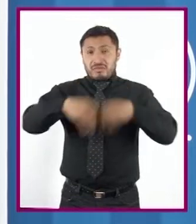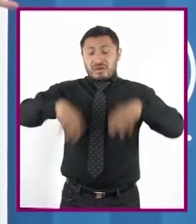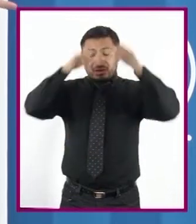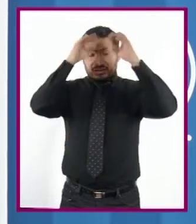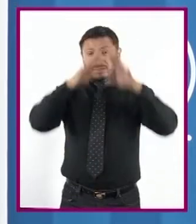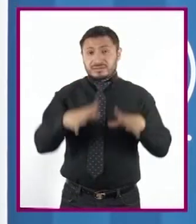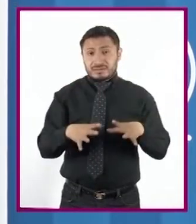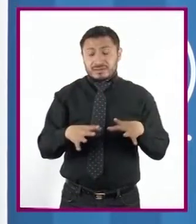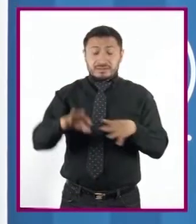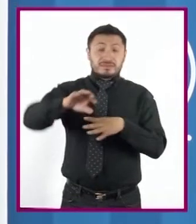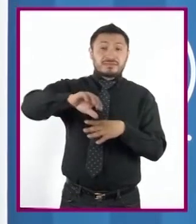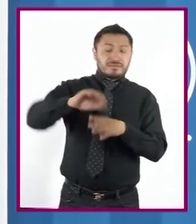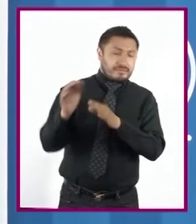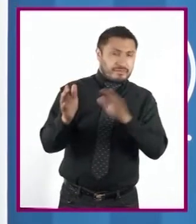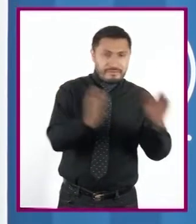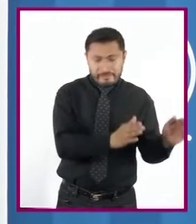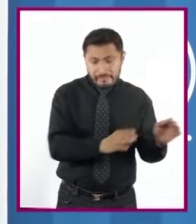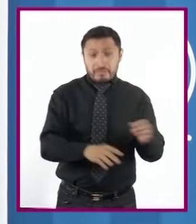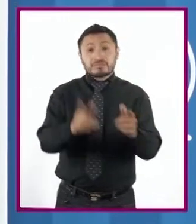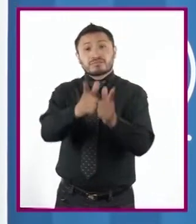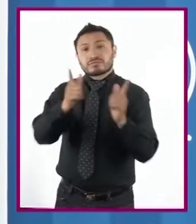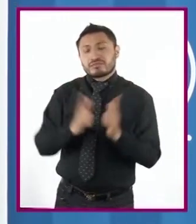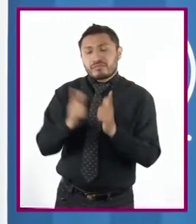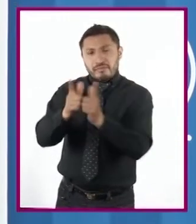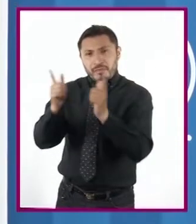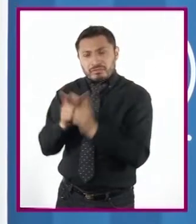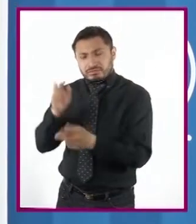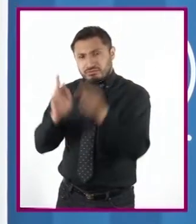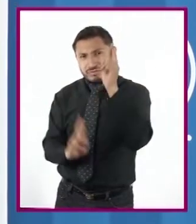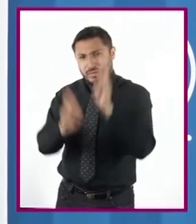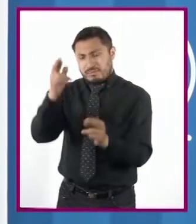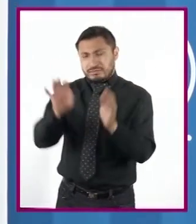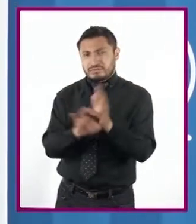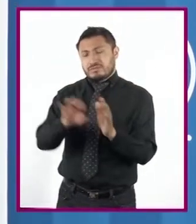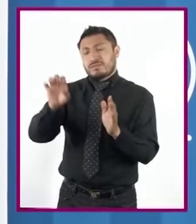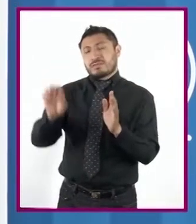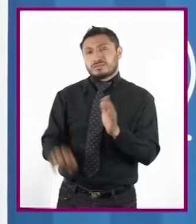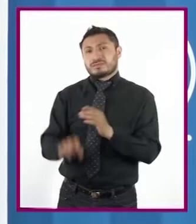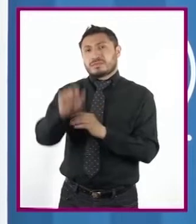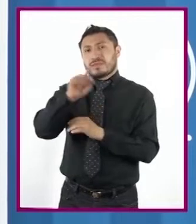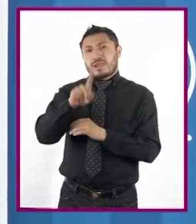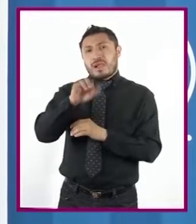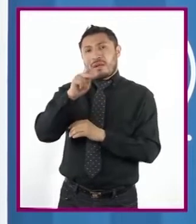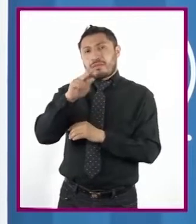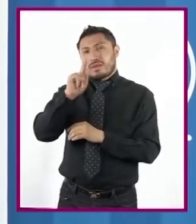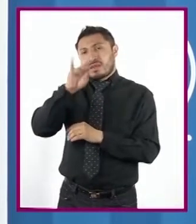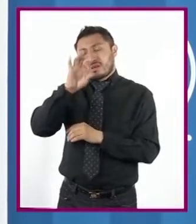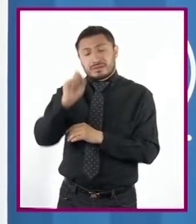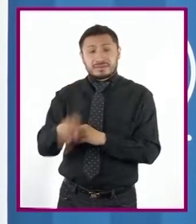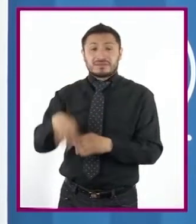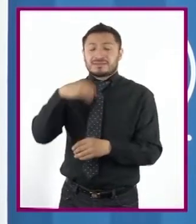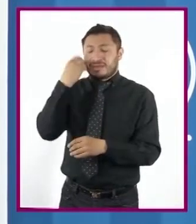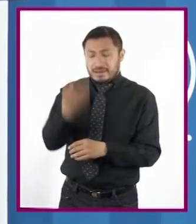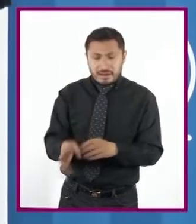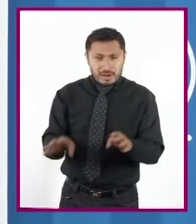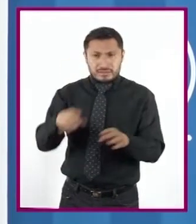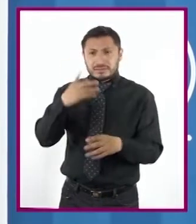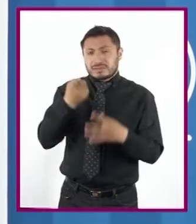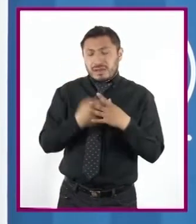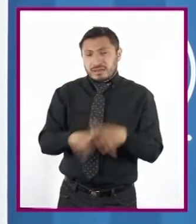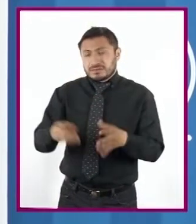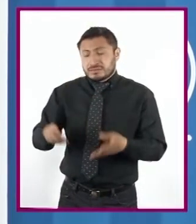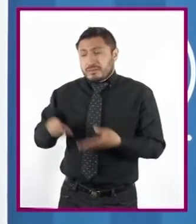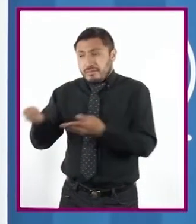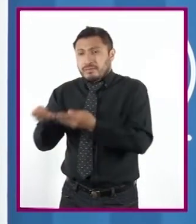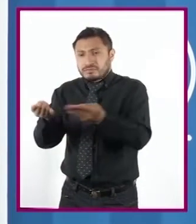Por otra parte, otros grupos de revolucionarios como los zapatistas se encontraban impacientes por comenzar la justa repartición de